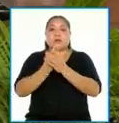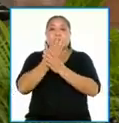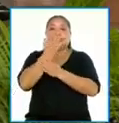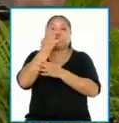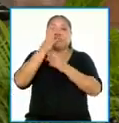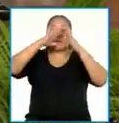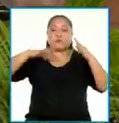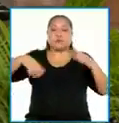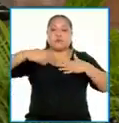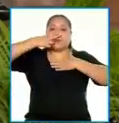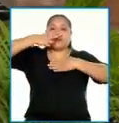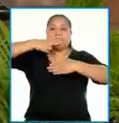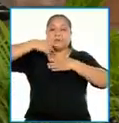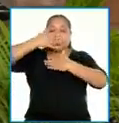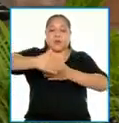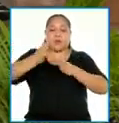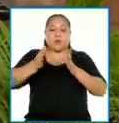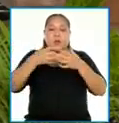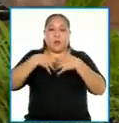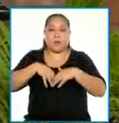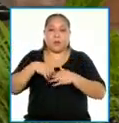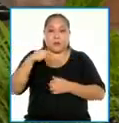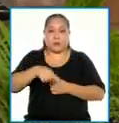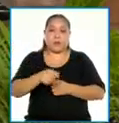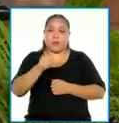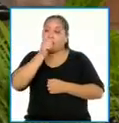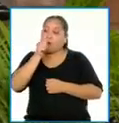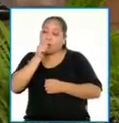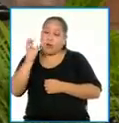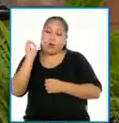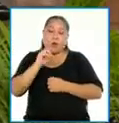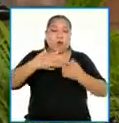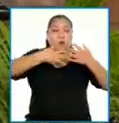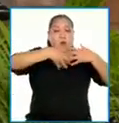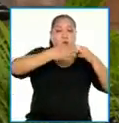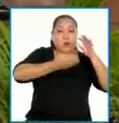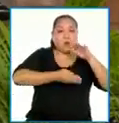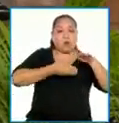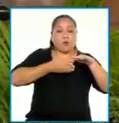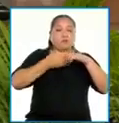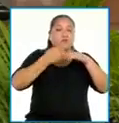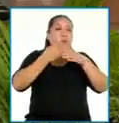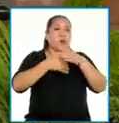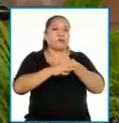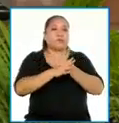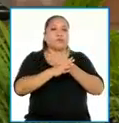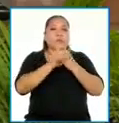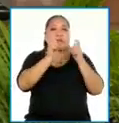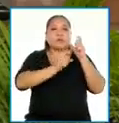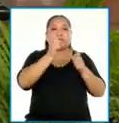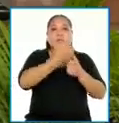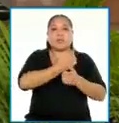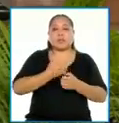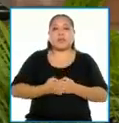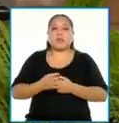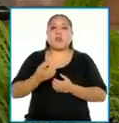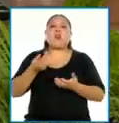el Estado, los hospitales del sector público y también los privados no tenían, obviamente, plantas de oxígeno, se abastecían del mercado.